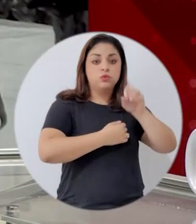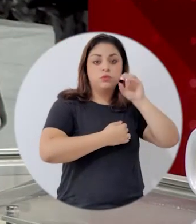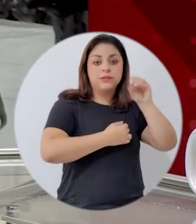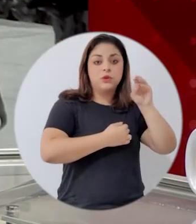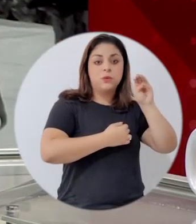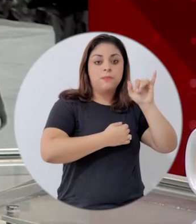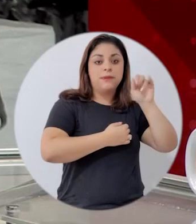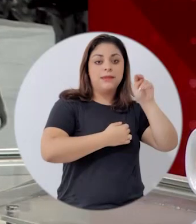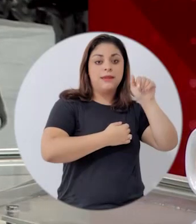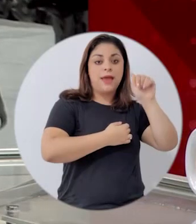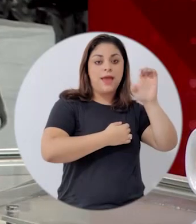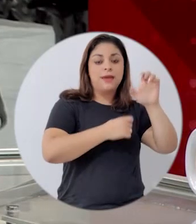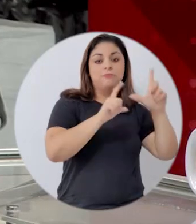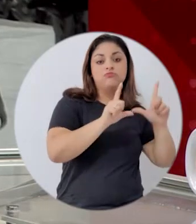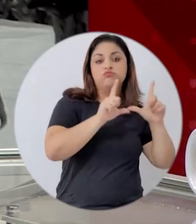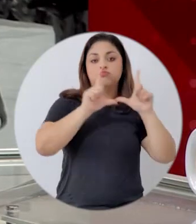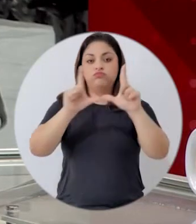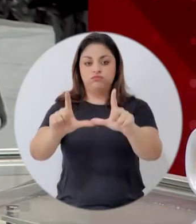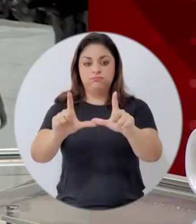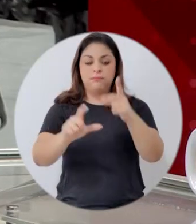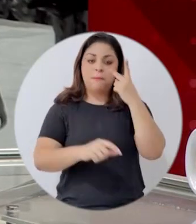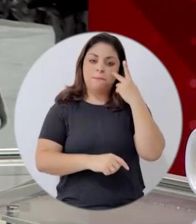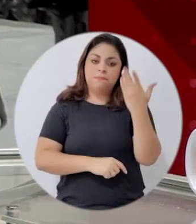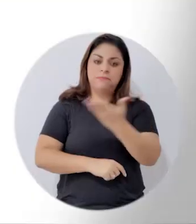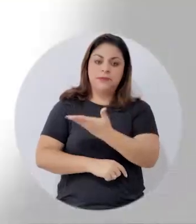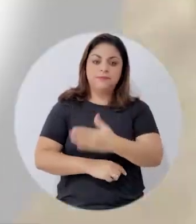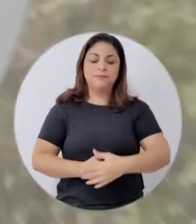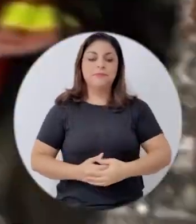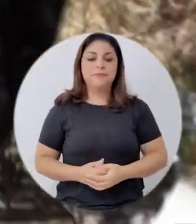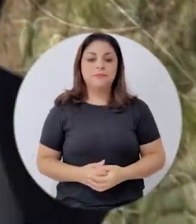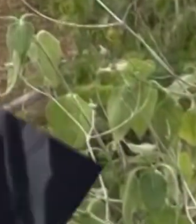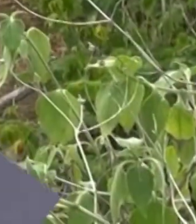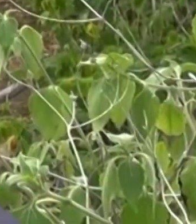2.0 del MINAE para todas sus sedes. Conozcamos.